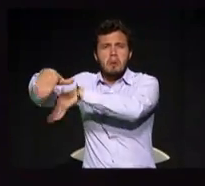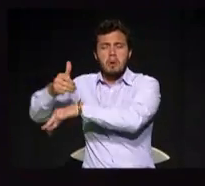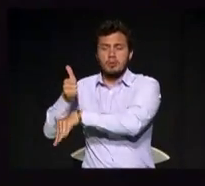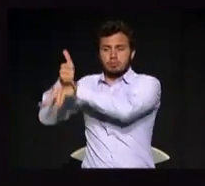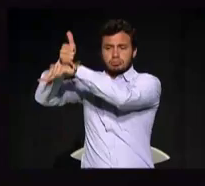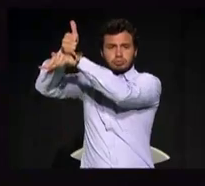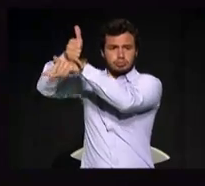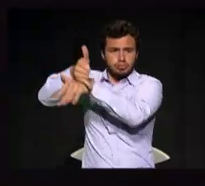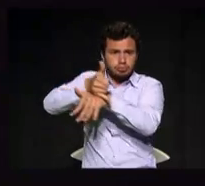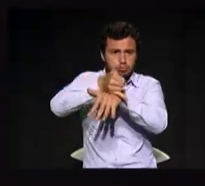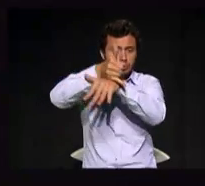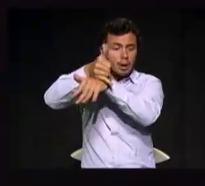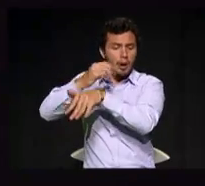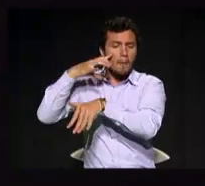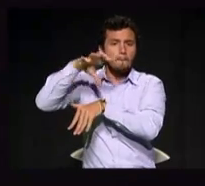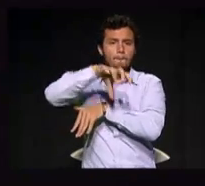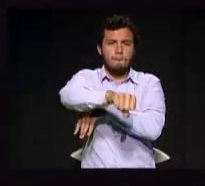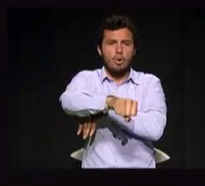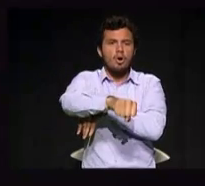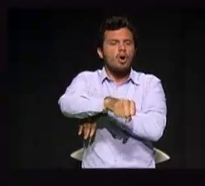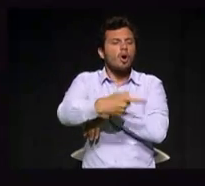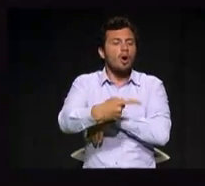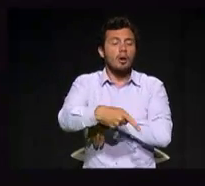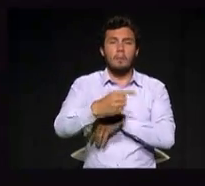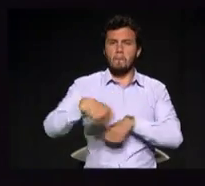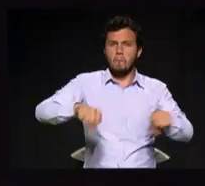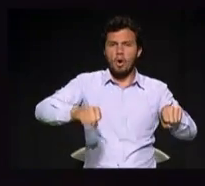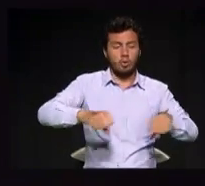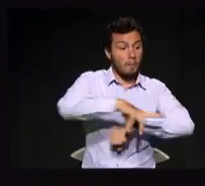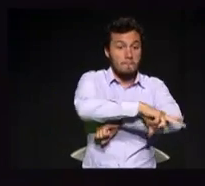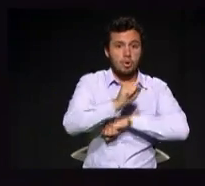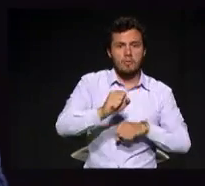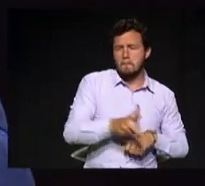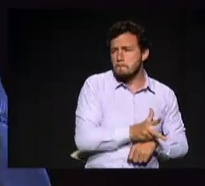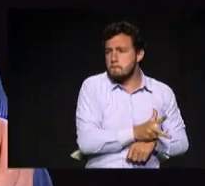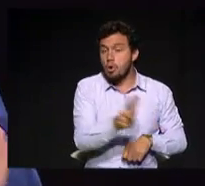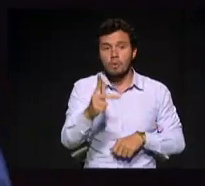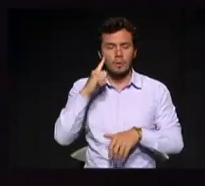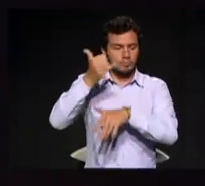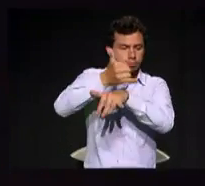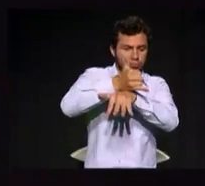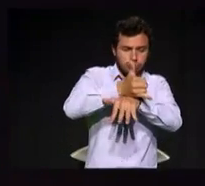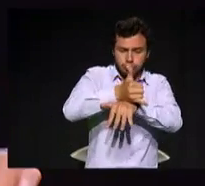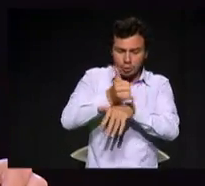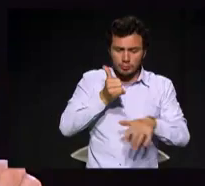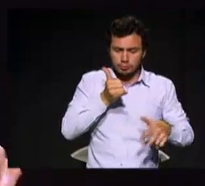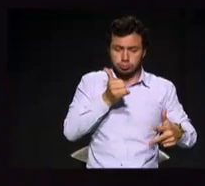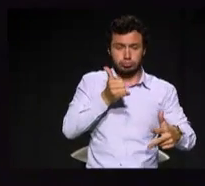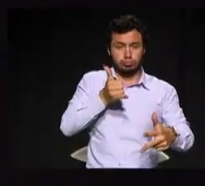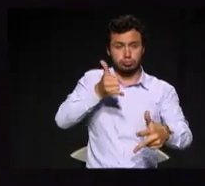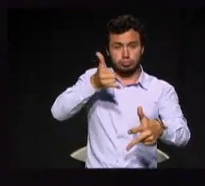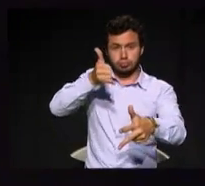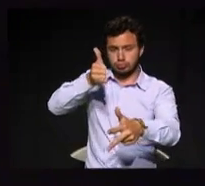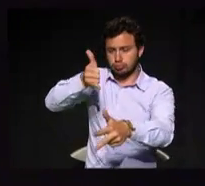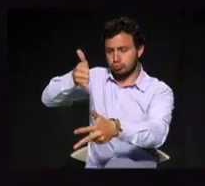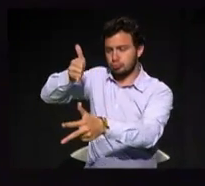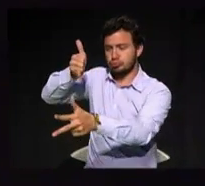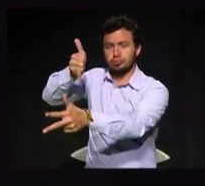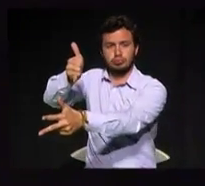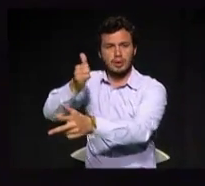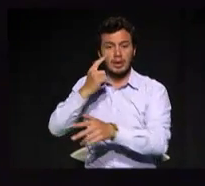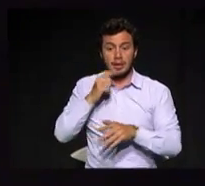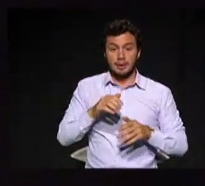cuando hacen un flete o adónde fue el fletero pero más que eso más importante que eso de dónde venía con quién se comunicó antes esa